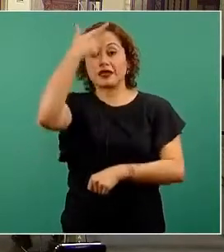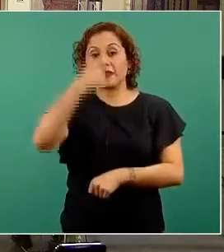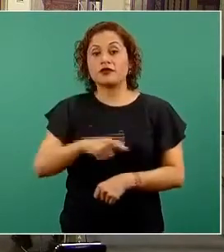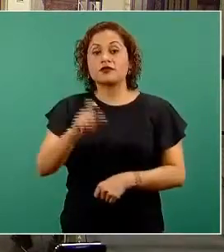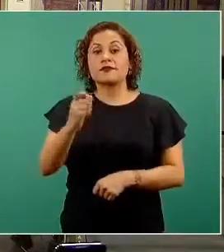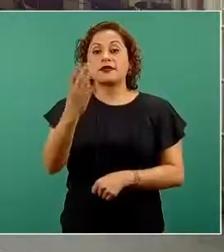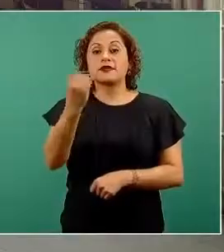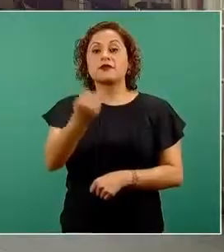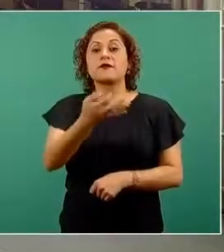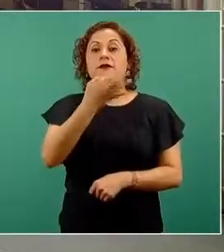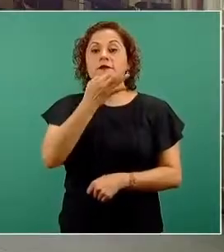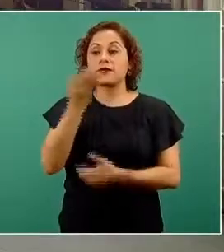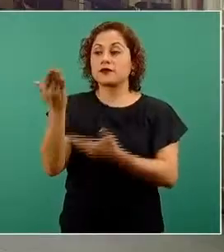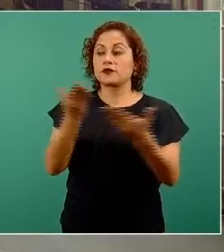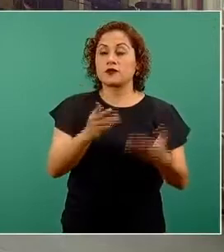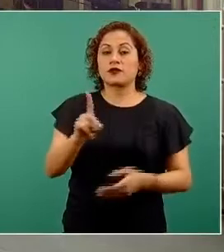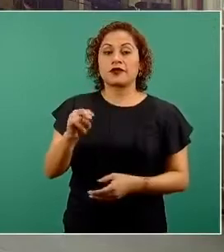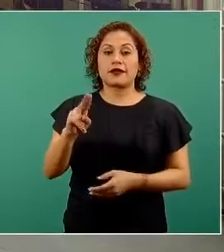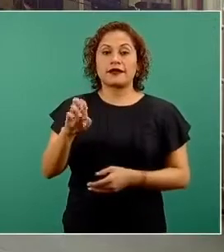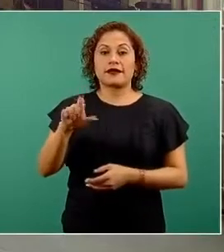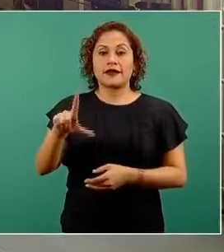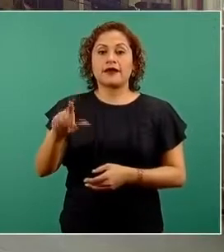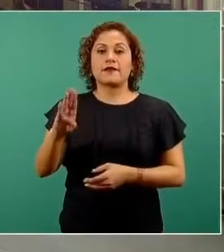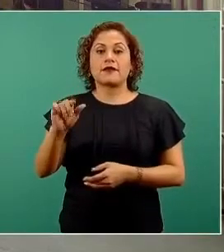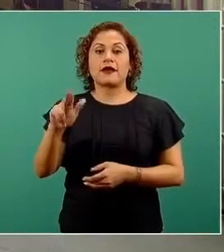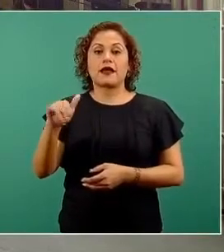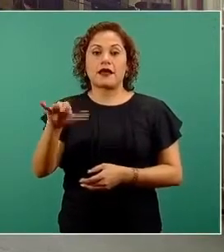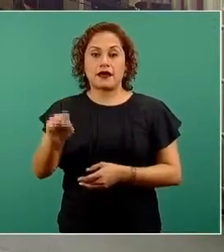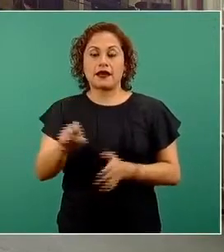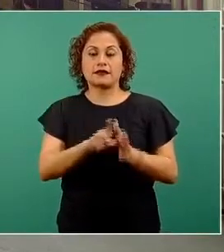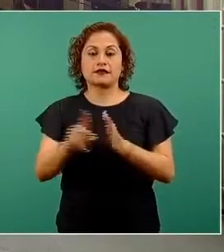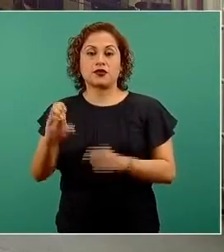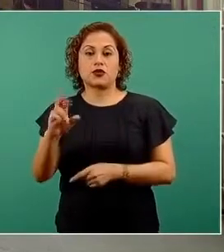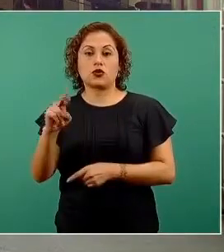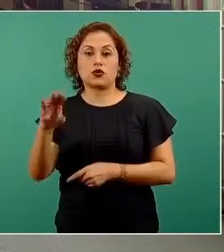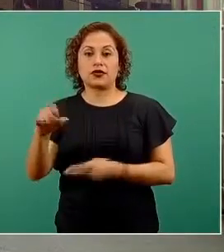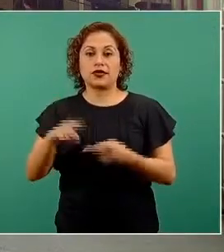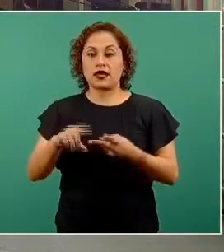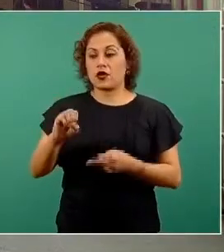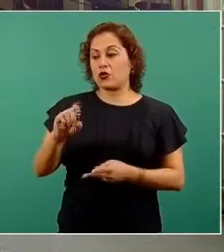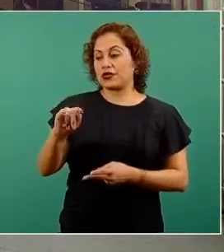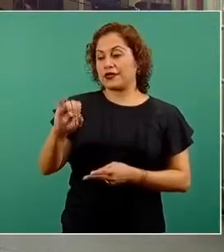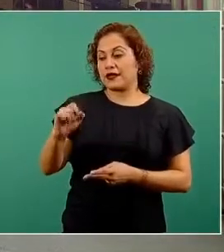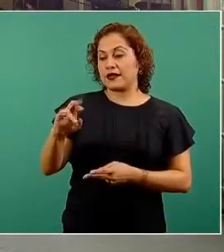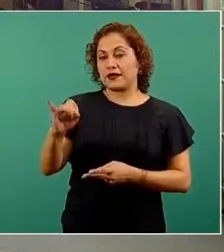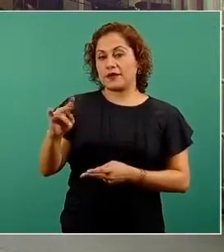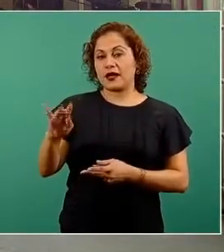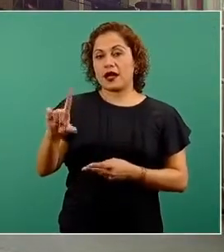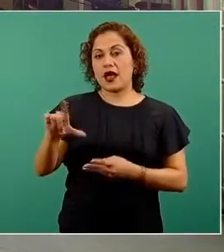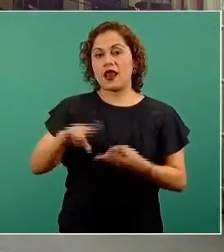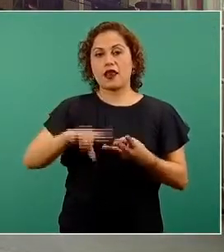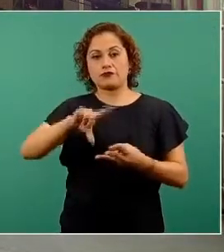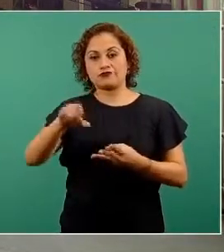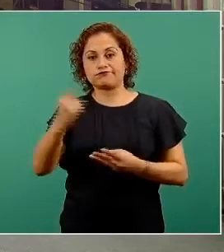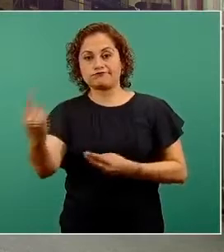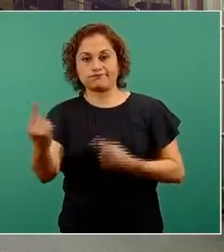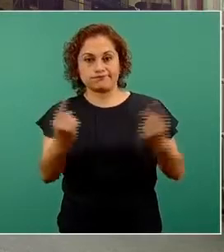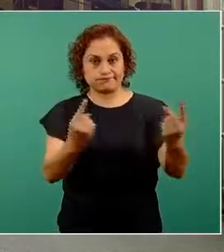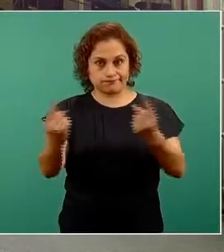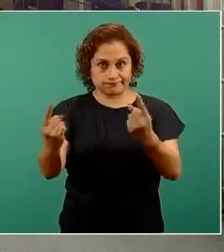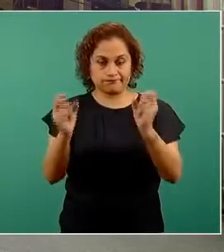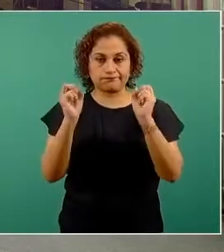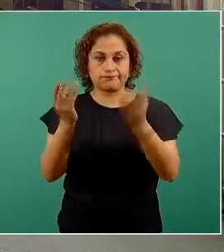19:29. Le damos la bienvenida a Daniel Blancas de Crónica, Otilia Carvajal, y nos vamos uno y uno de este lado. Por favor.